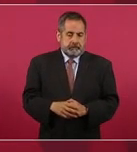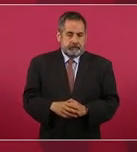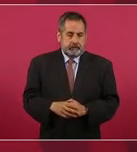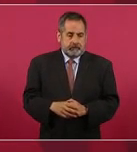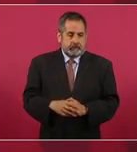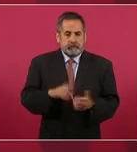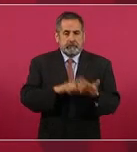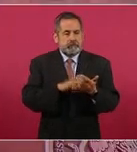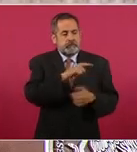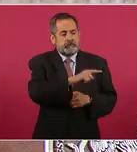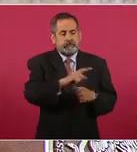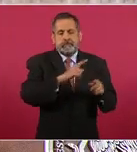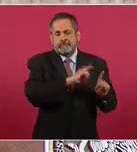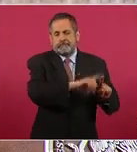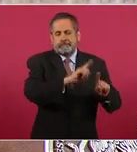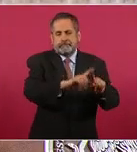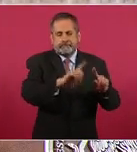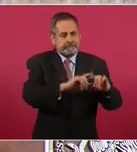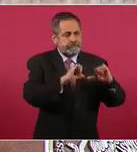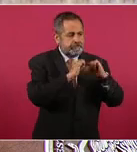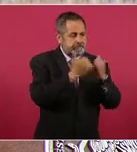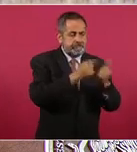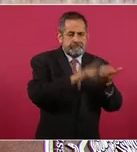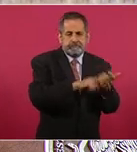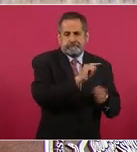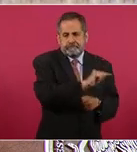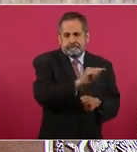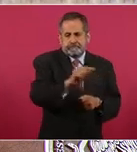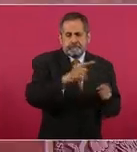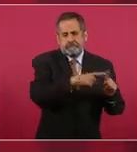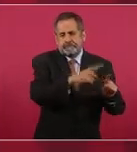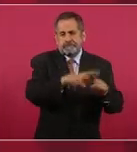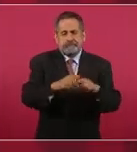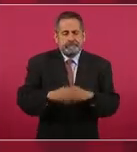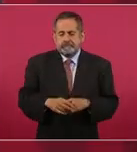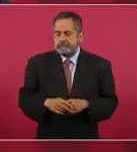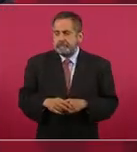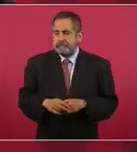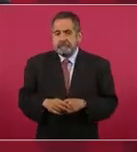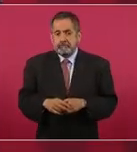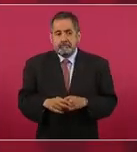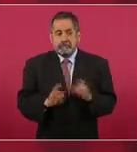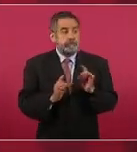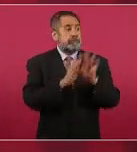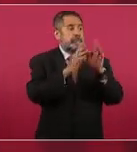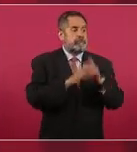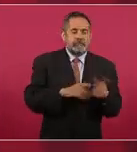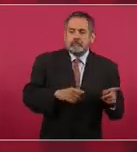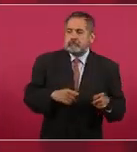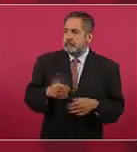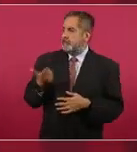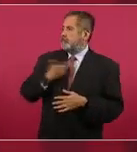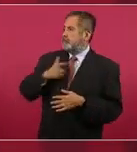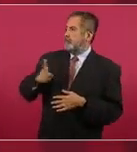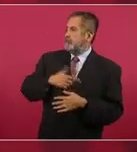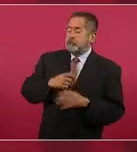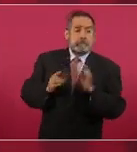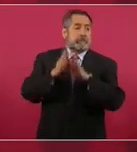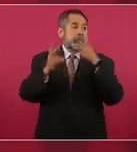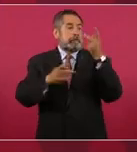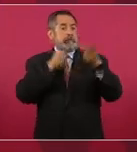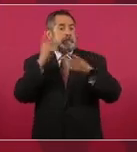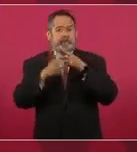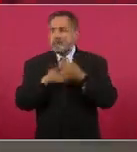que hay de todo tipo, que aparecen cuando no les gusta